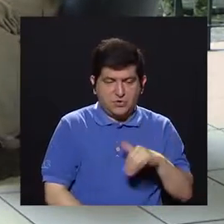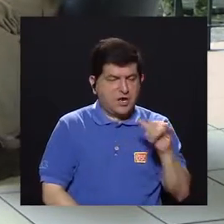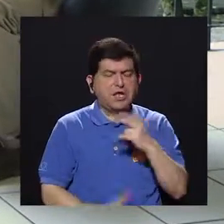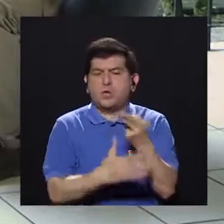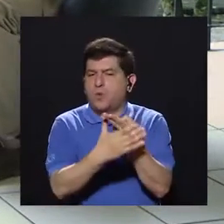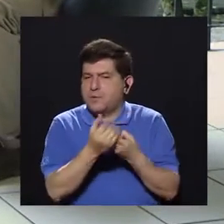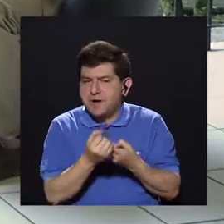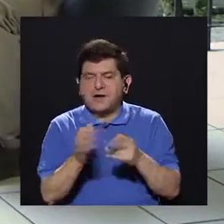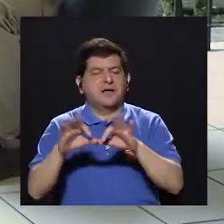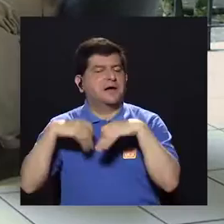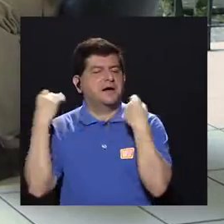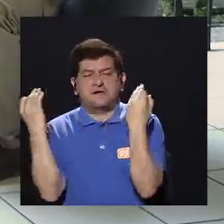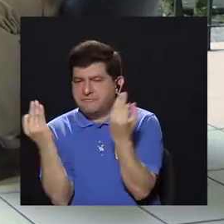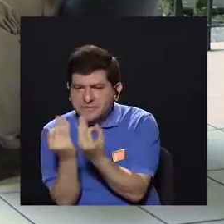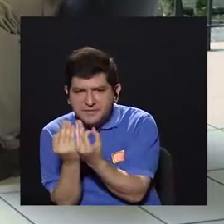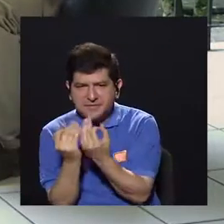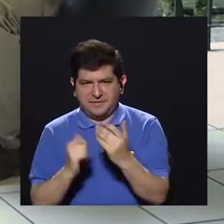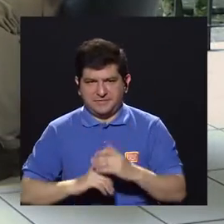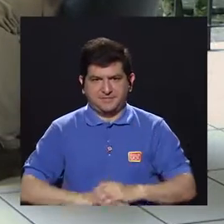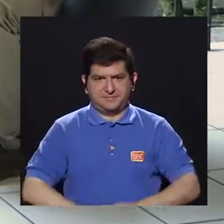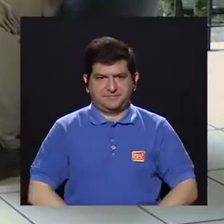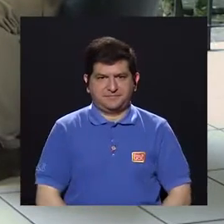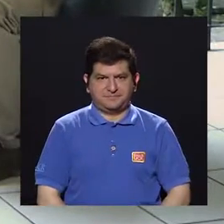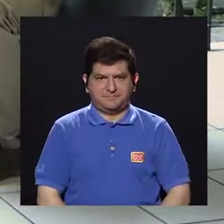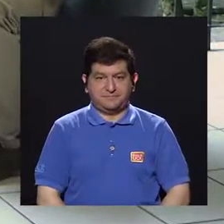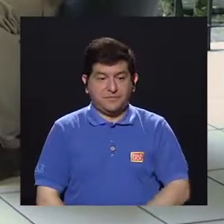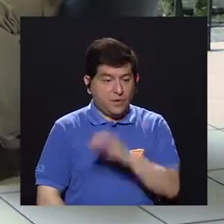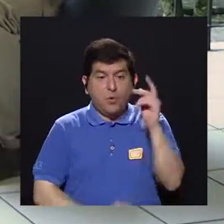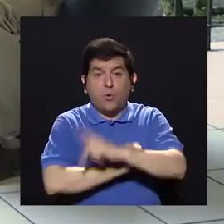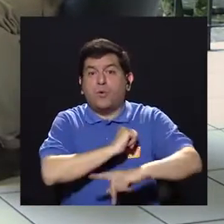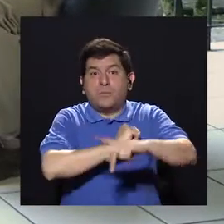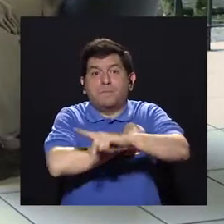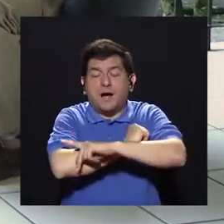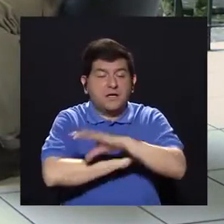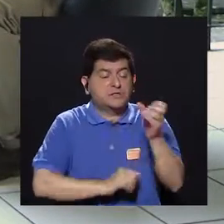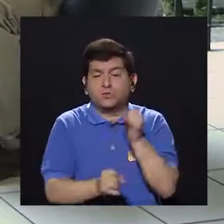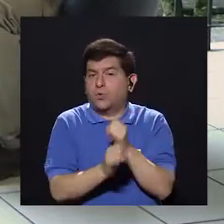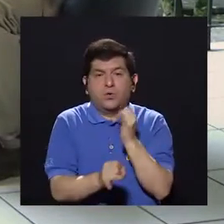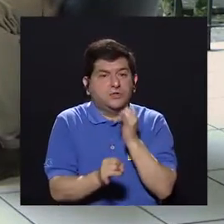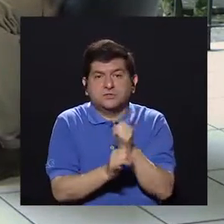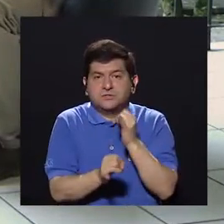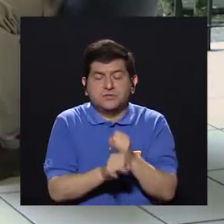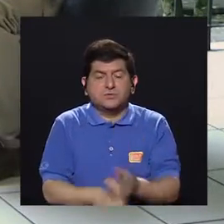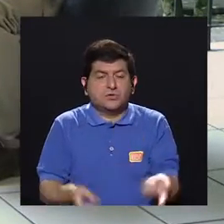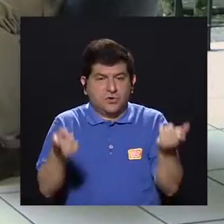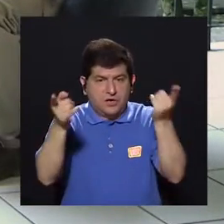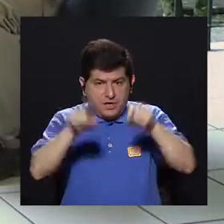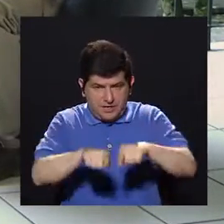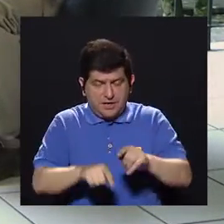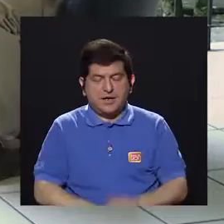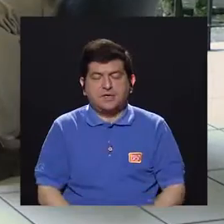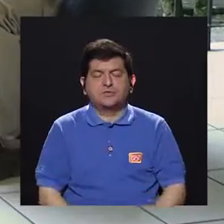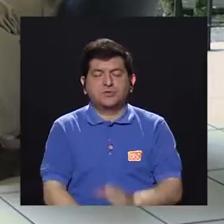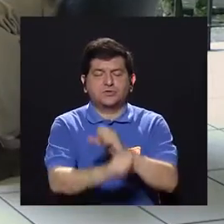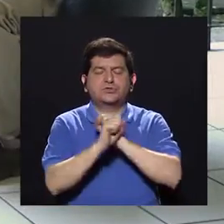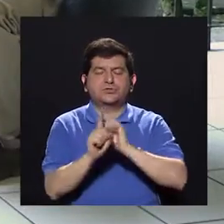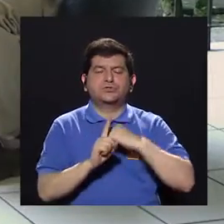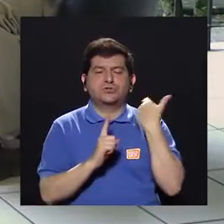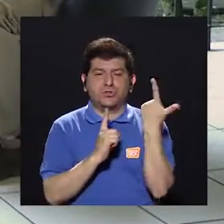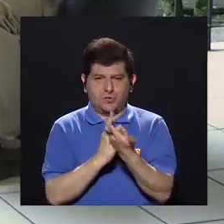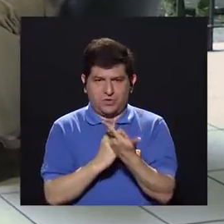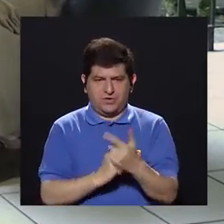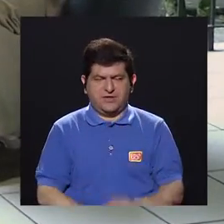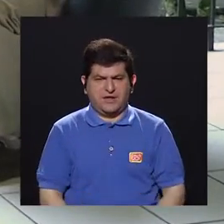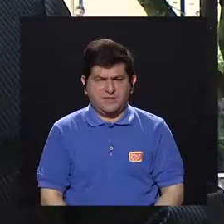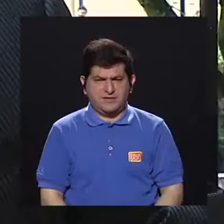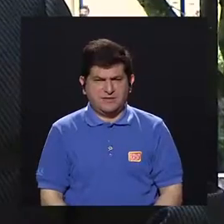persona, de la pareja, de la familia, del país y de una institución como en este momento, por ejemplo, la